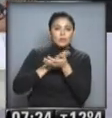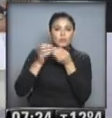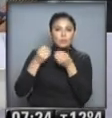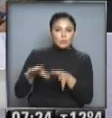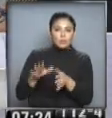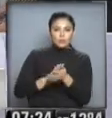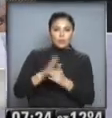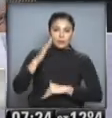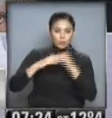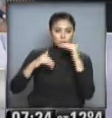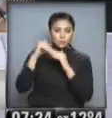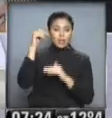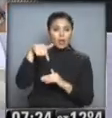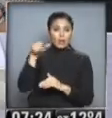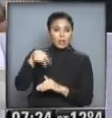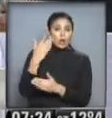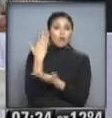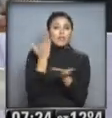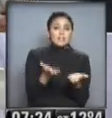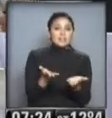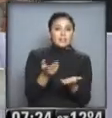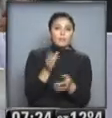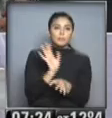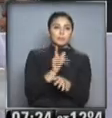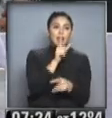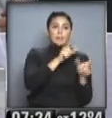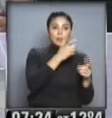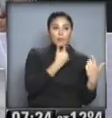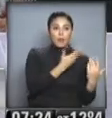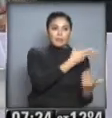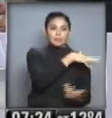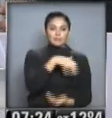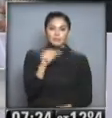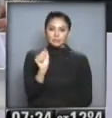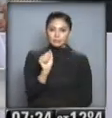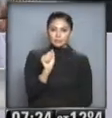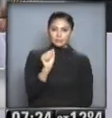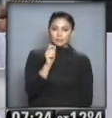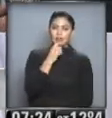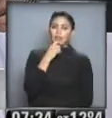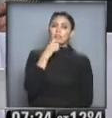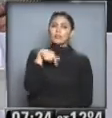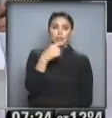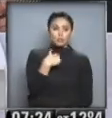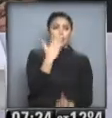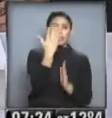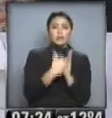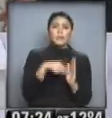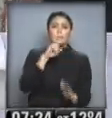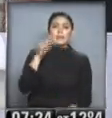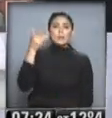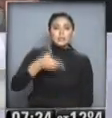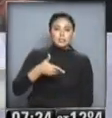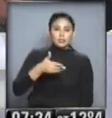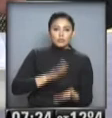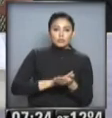de construcción están ofreciendo como tentación para aquellos que hagan este canje, es decir, nosotros le hacemos un descuento del 20% sobre el